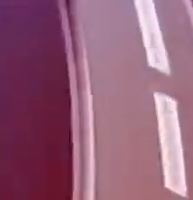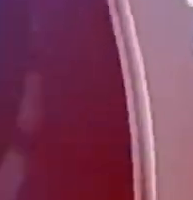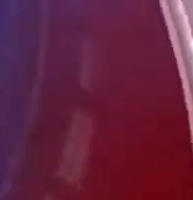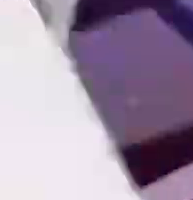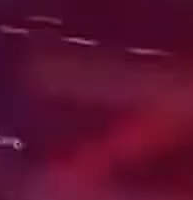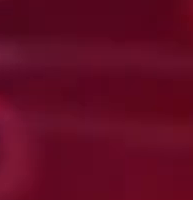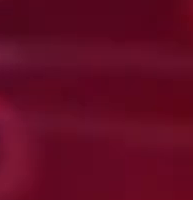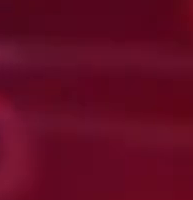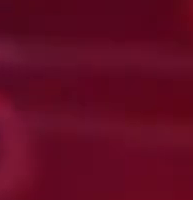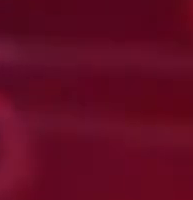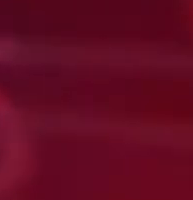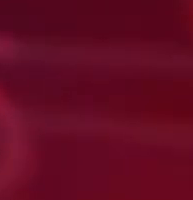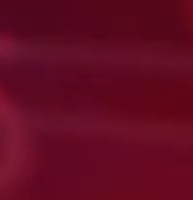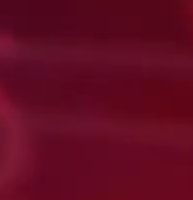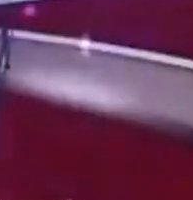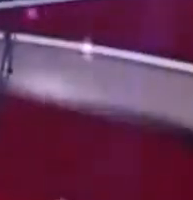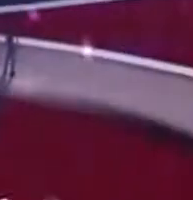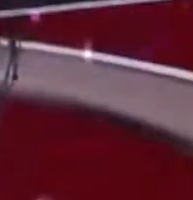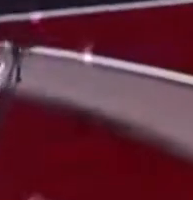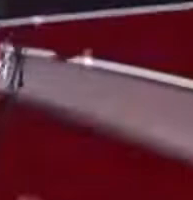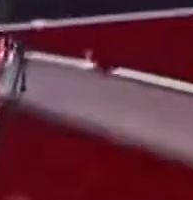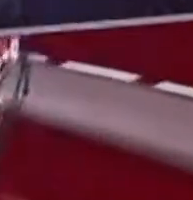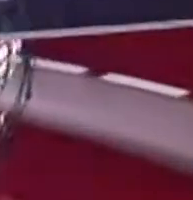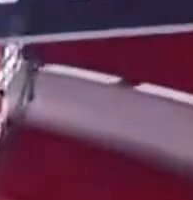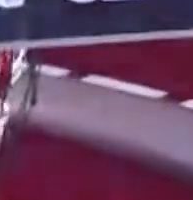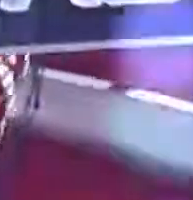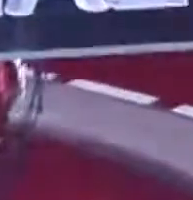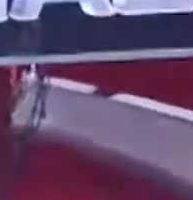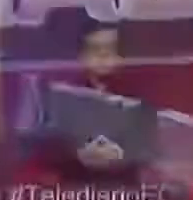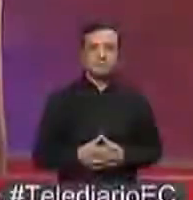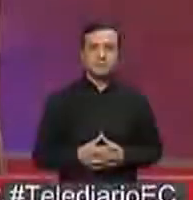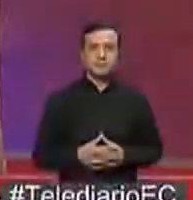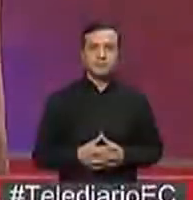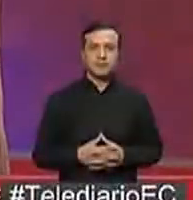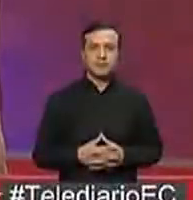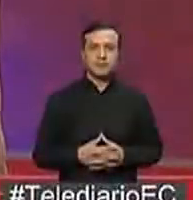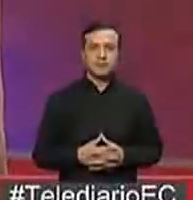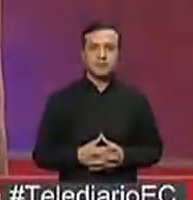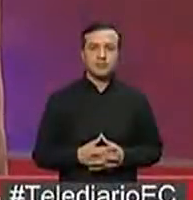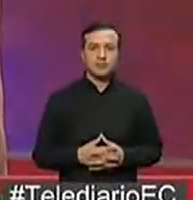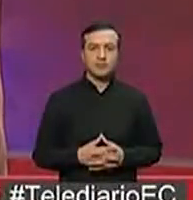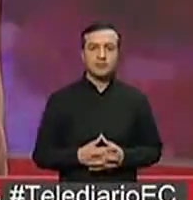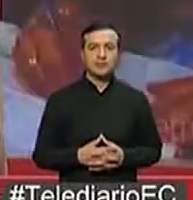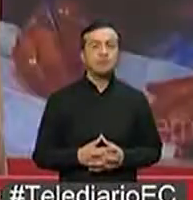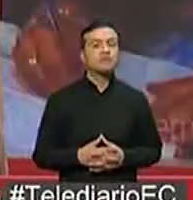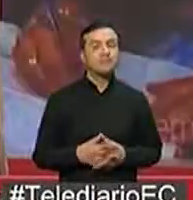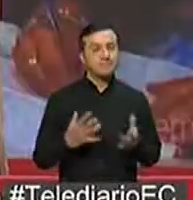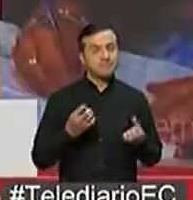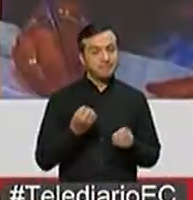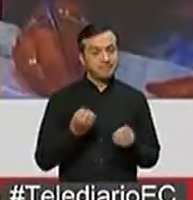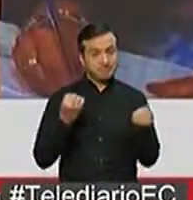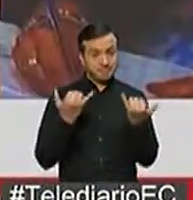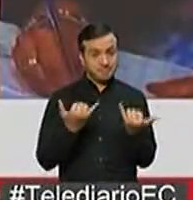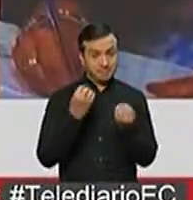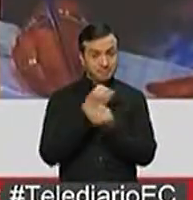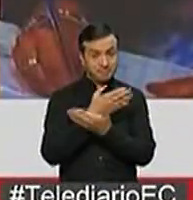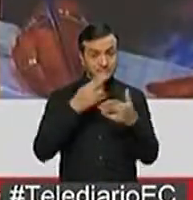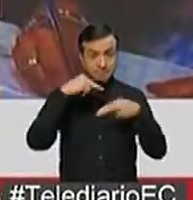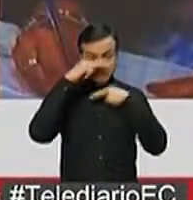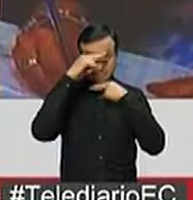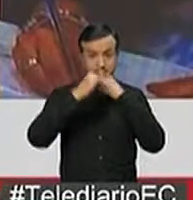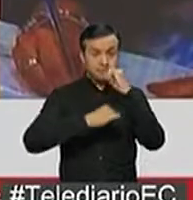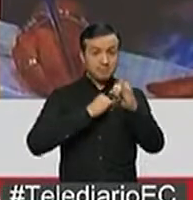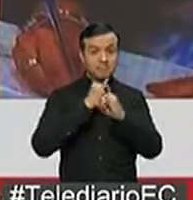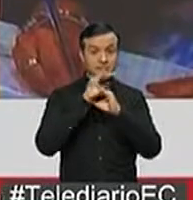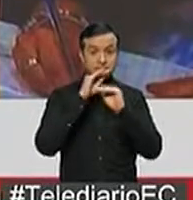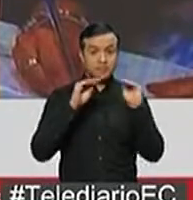Y en el desarrollo de las noticias internacionales, les